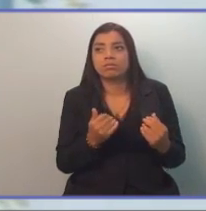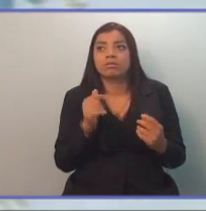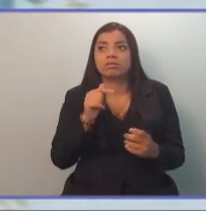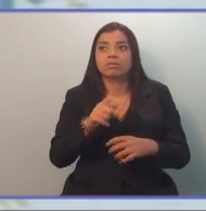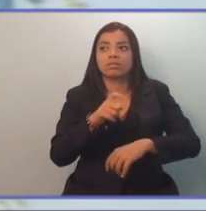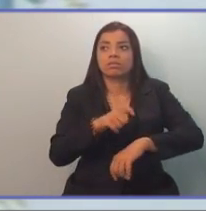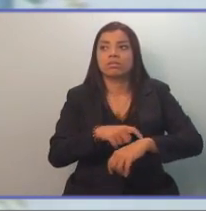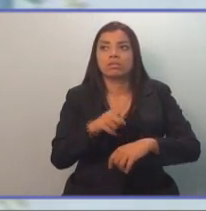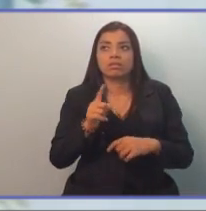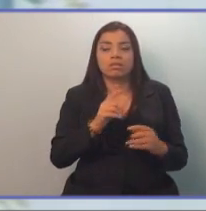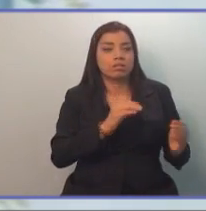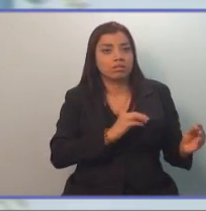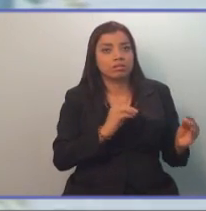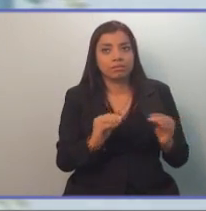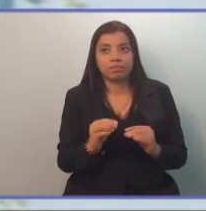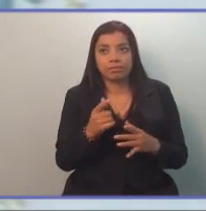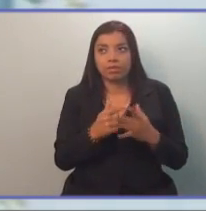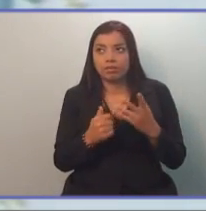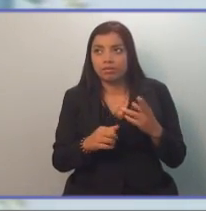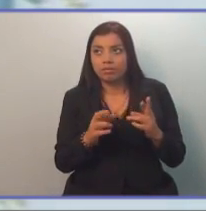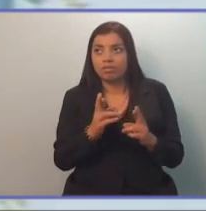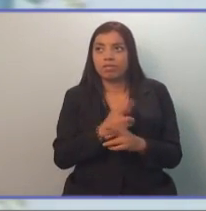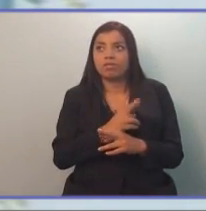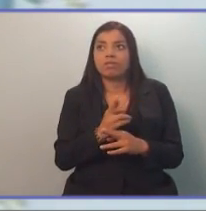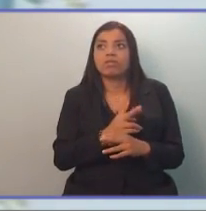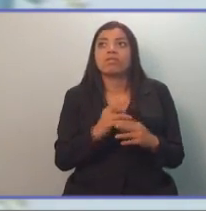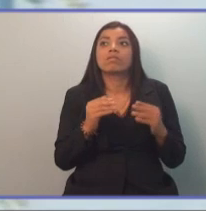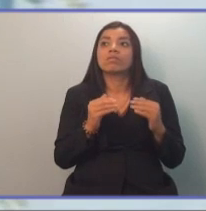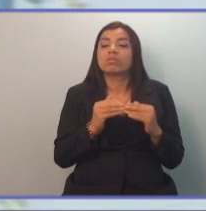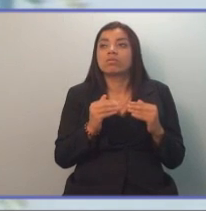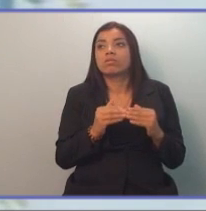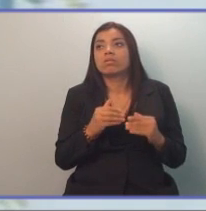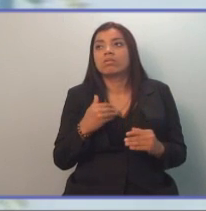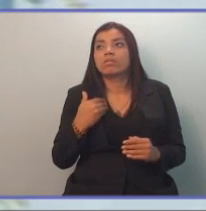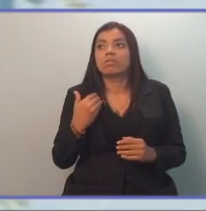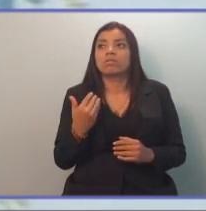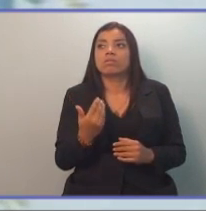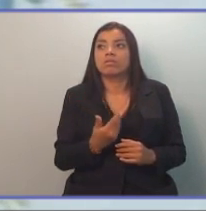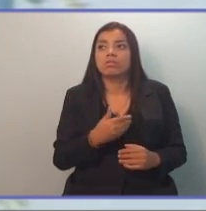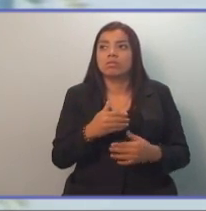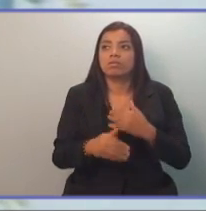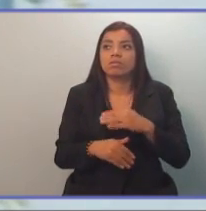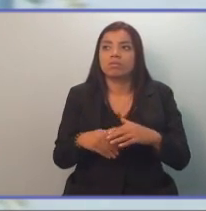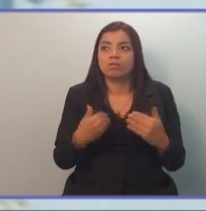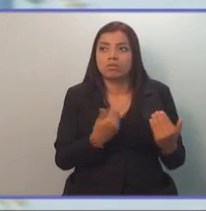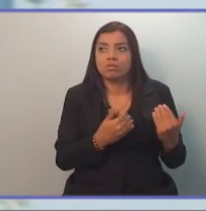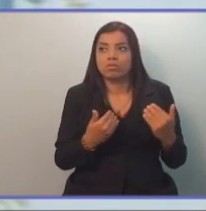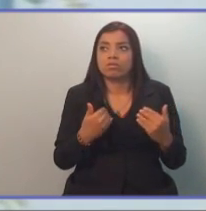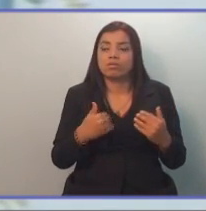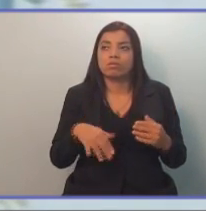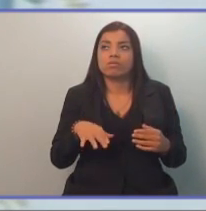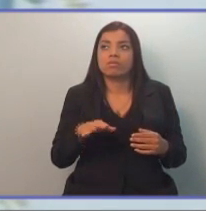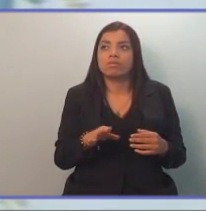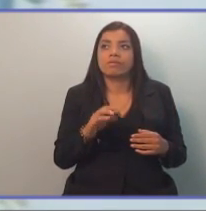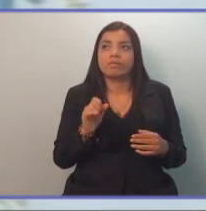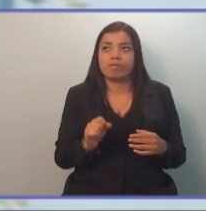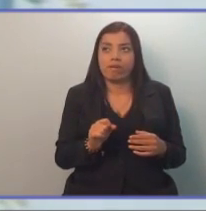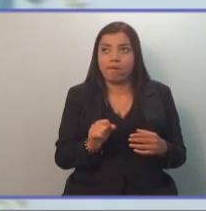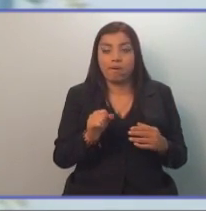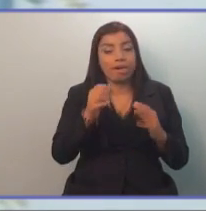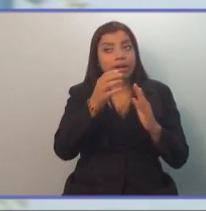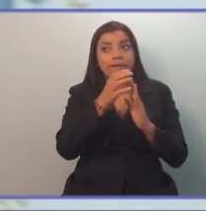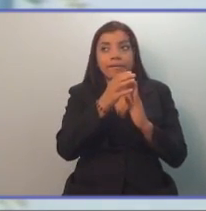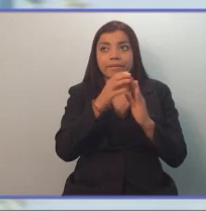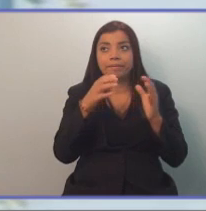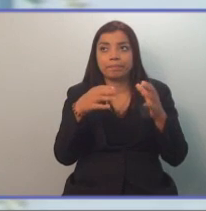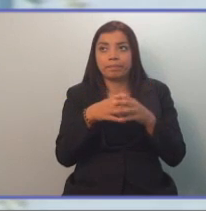momento no estaba la reforma, y lo mismo hemos venido haciendo a nivel de Cámara. Cuando yo me nombran en la Cámara Primera